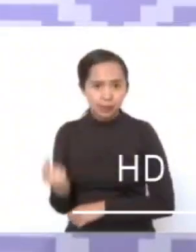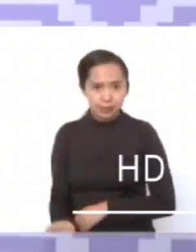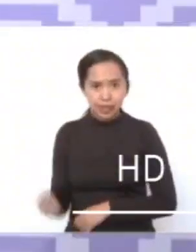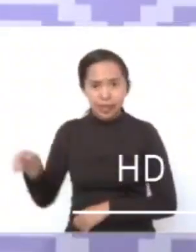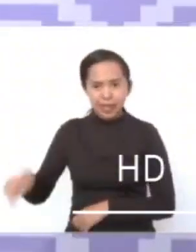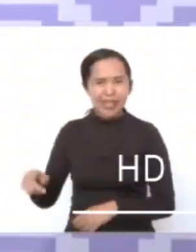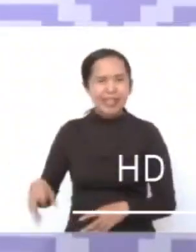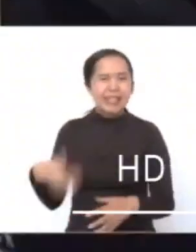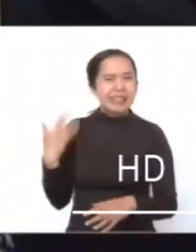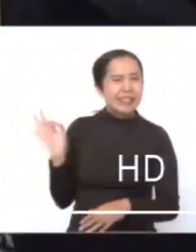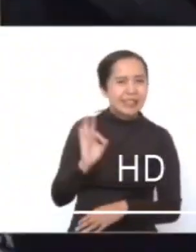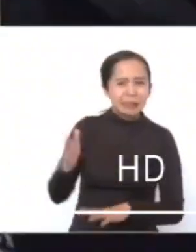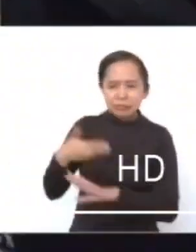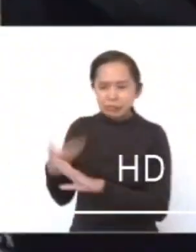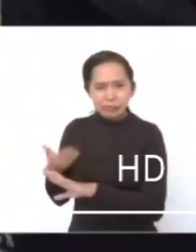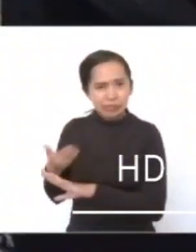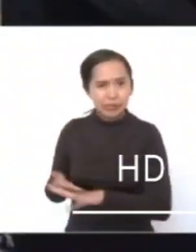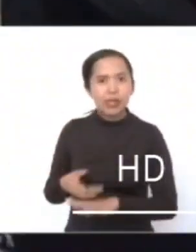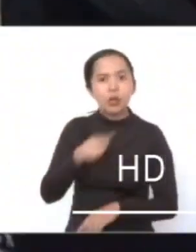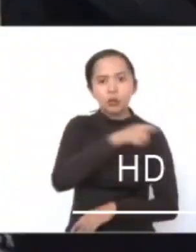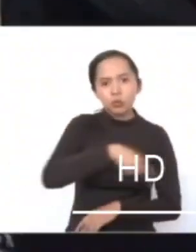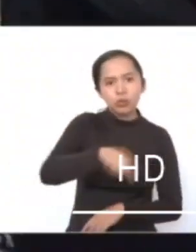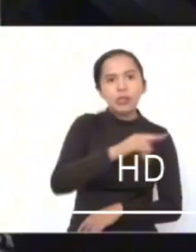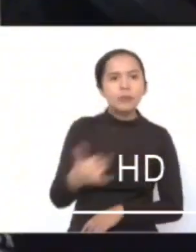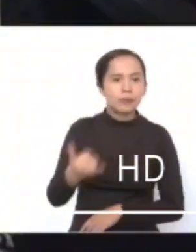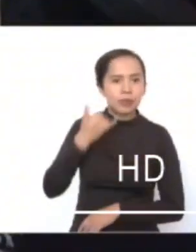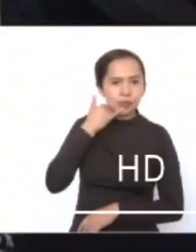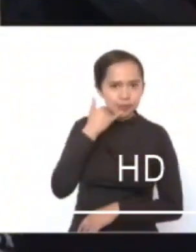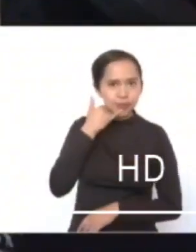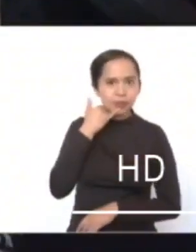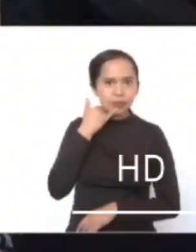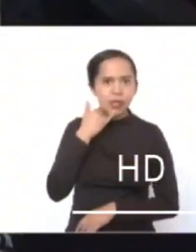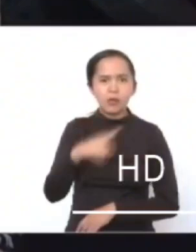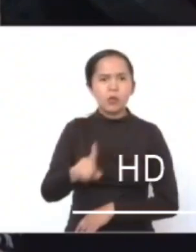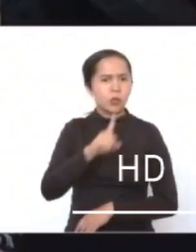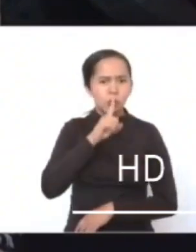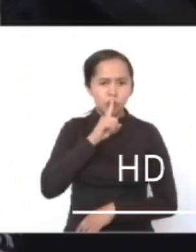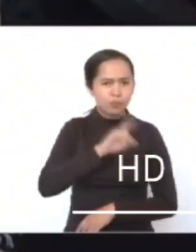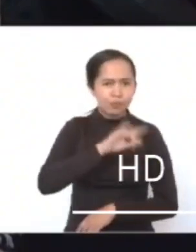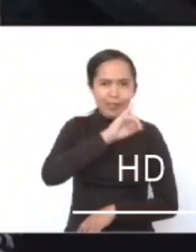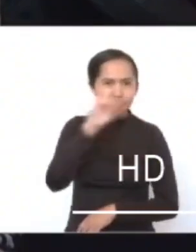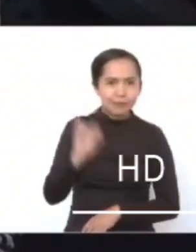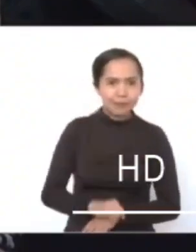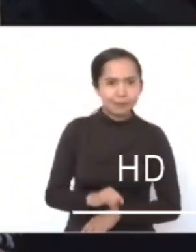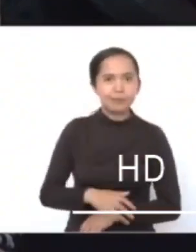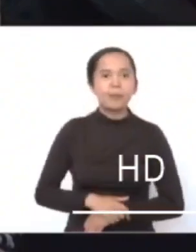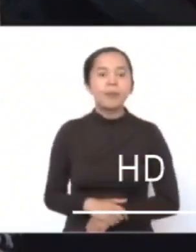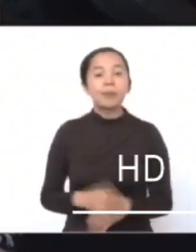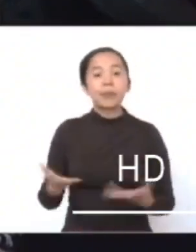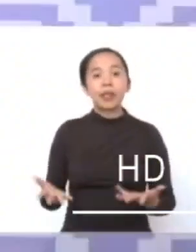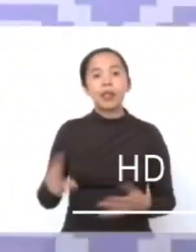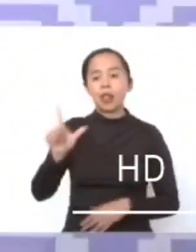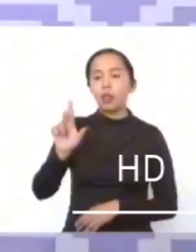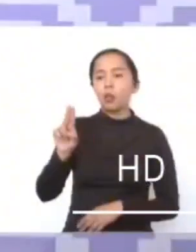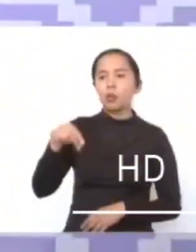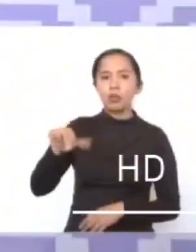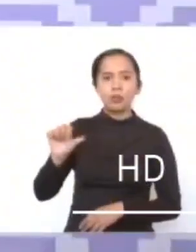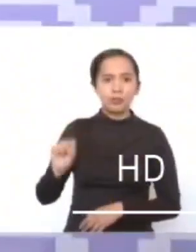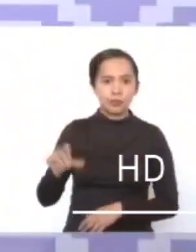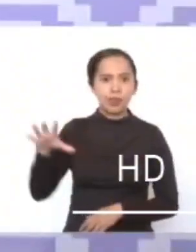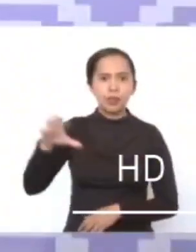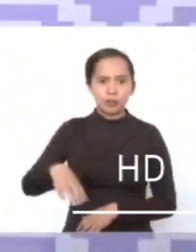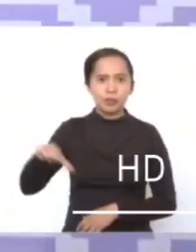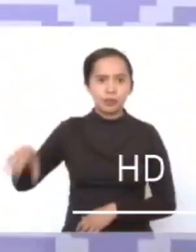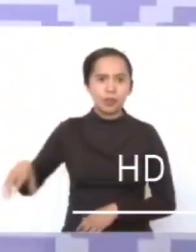violencia, llamen. Rompamos el silencio. Por favor, llamen. En Las Lunas seguimos atendiendo